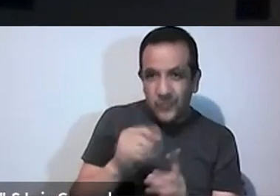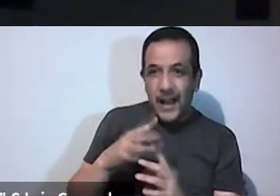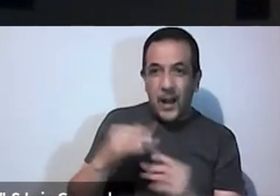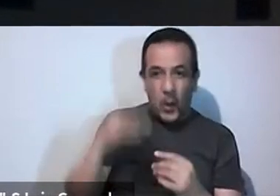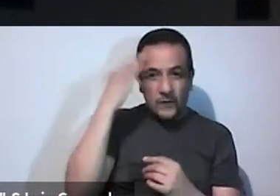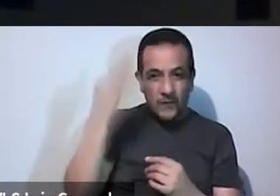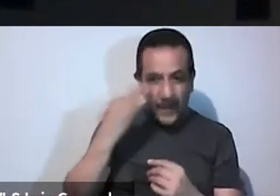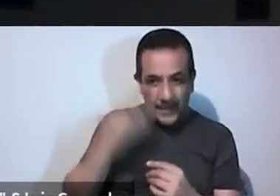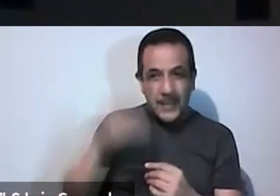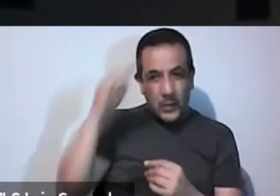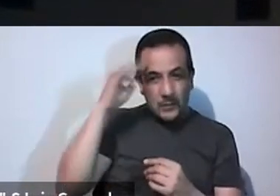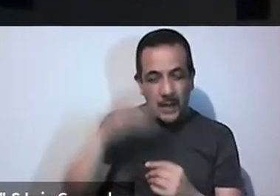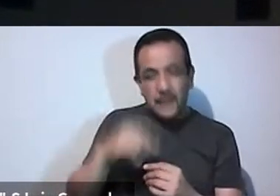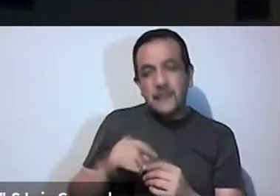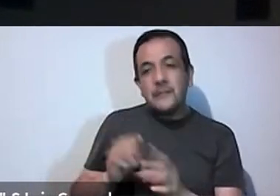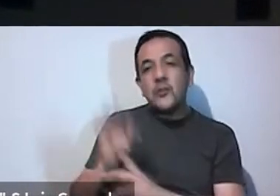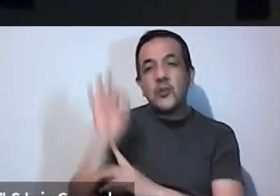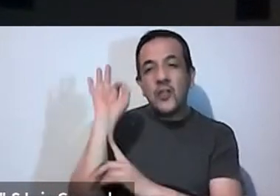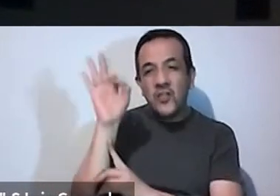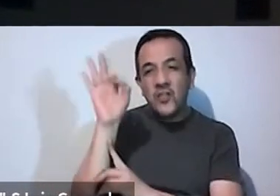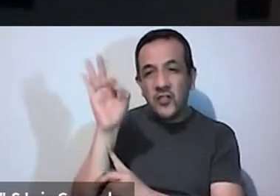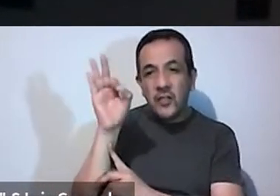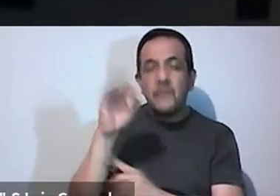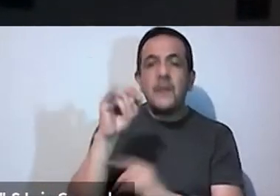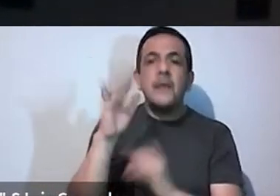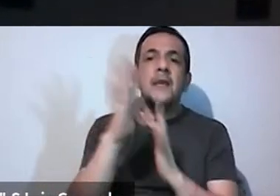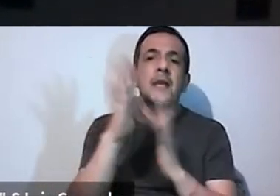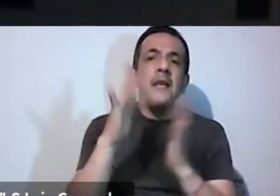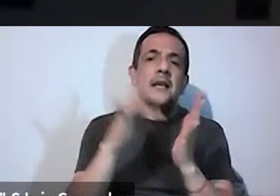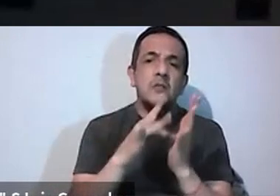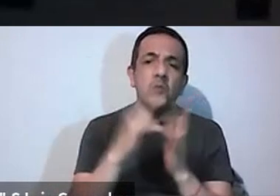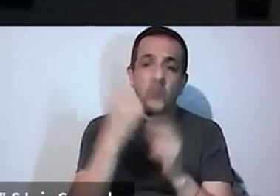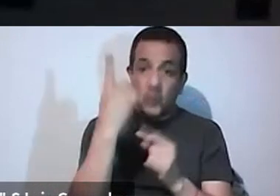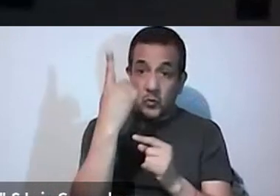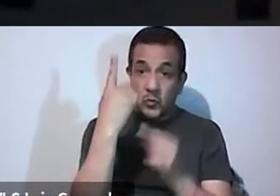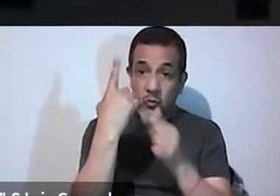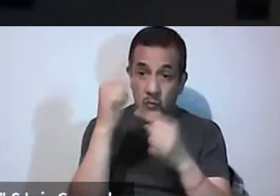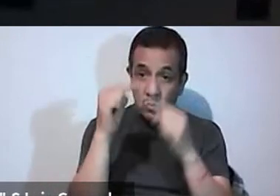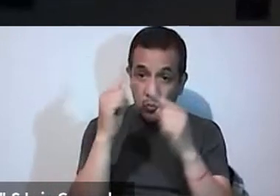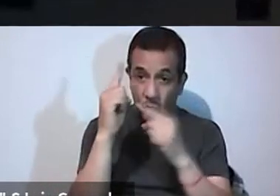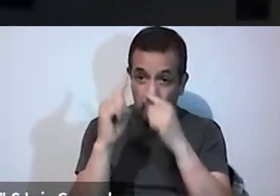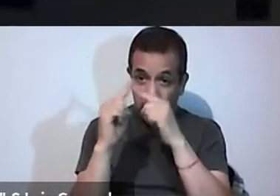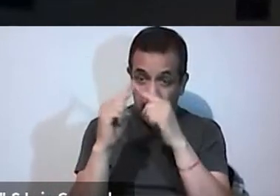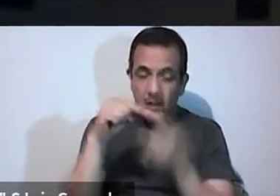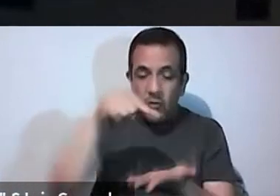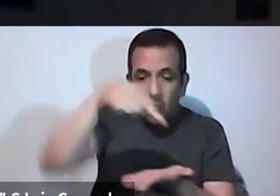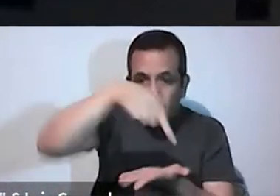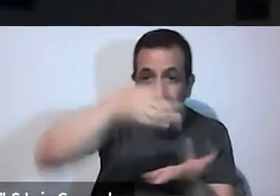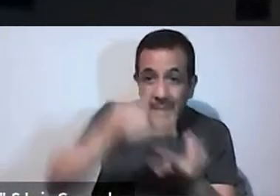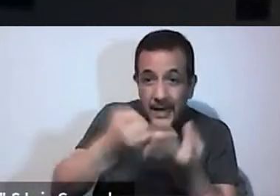acusarlo. Pero Jesús se inclinó y con el dedo comenzó a escribir en el